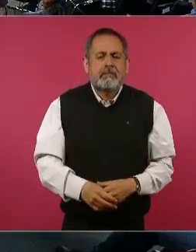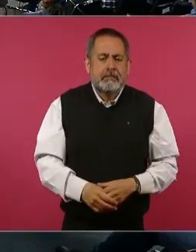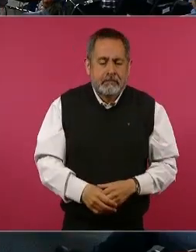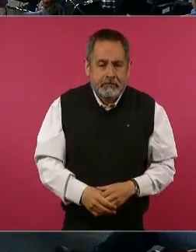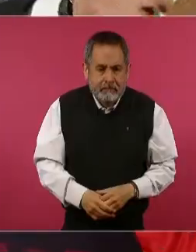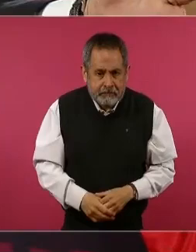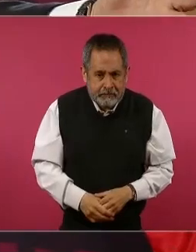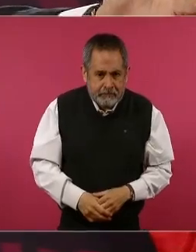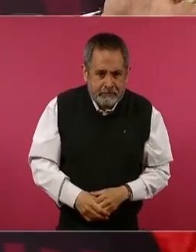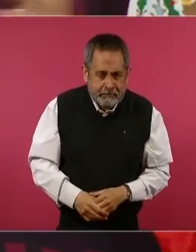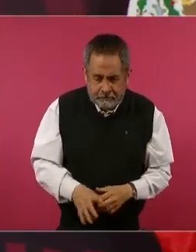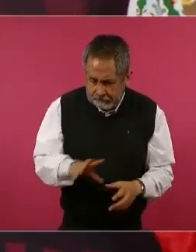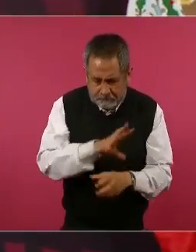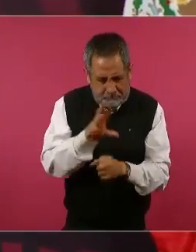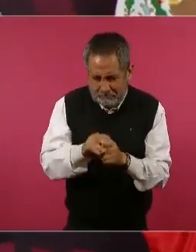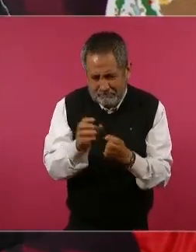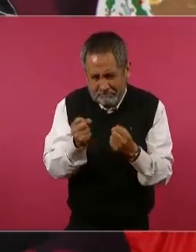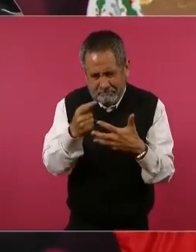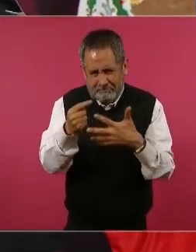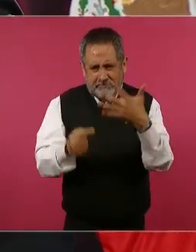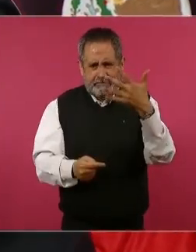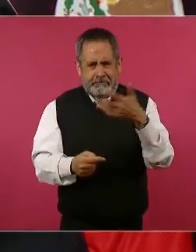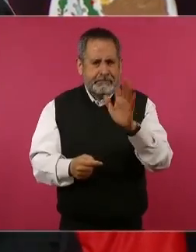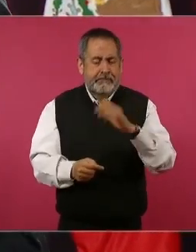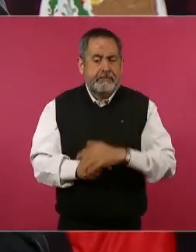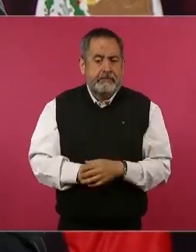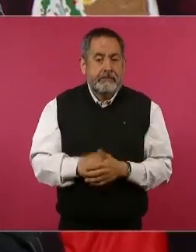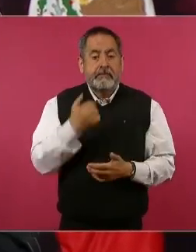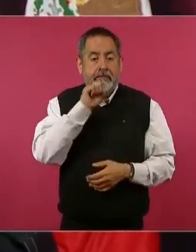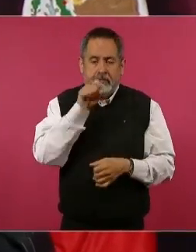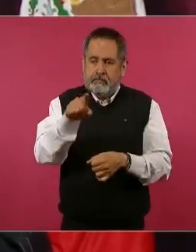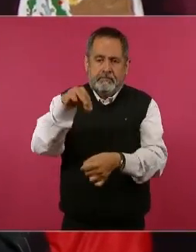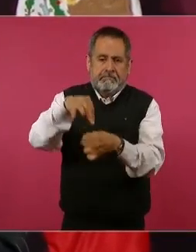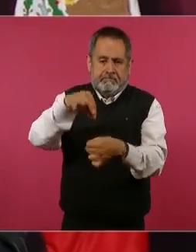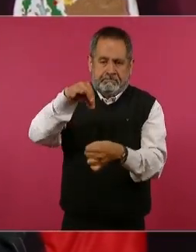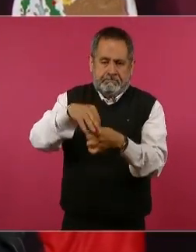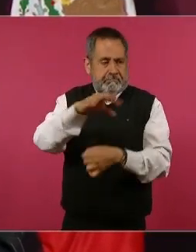en todo, y la